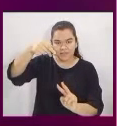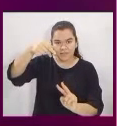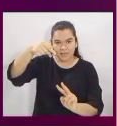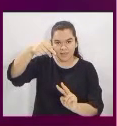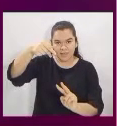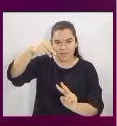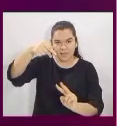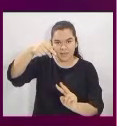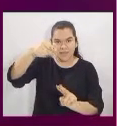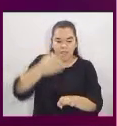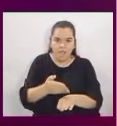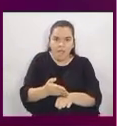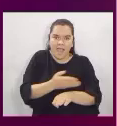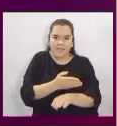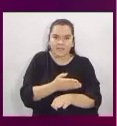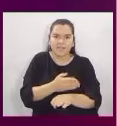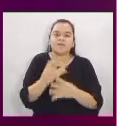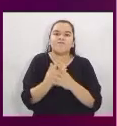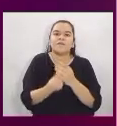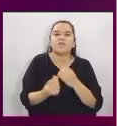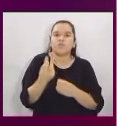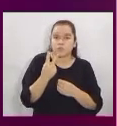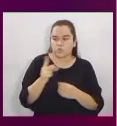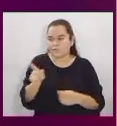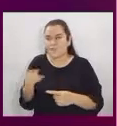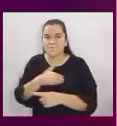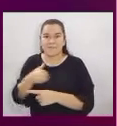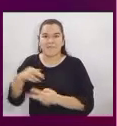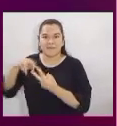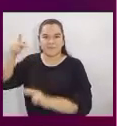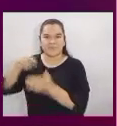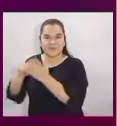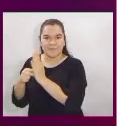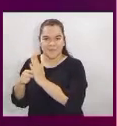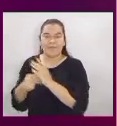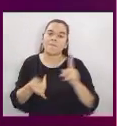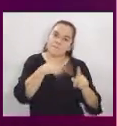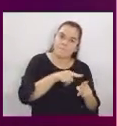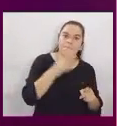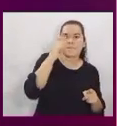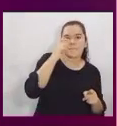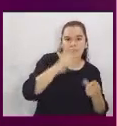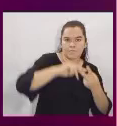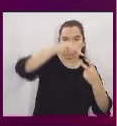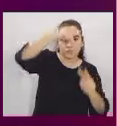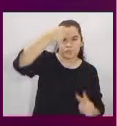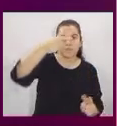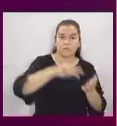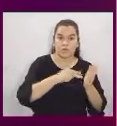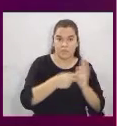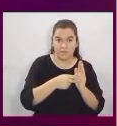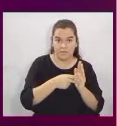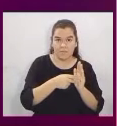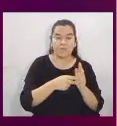afectada, porte dos genes dañados, uno proveniente del padre y uno de la madre. Cuando